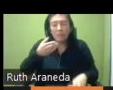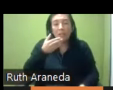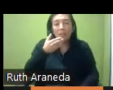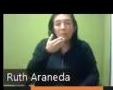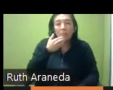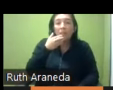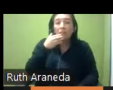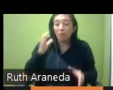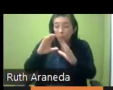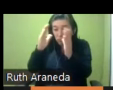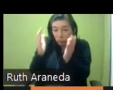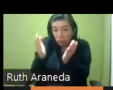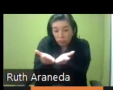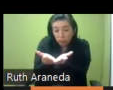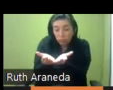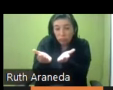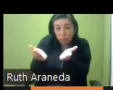vasijas cerámicas